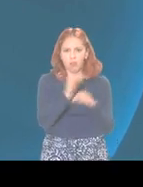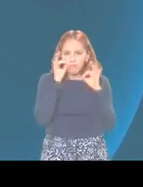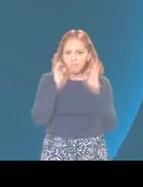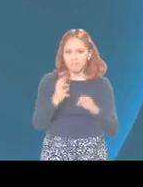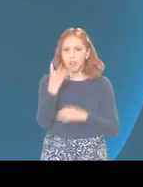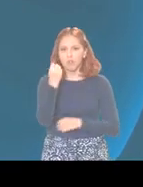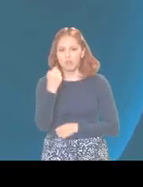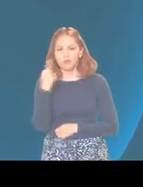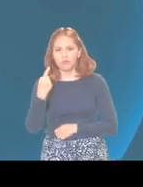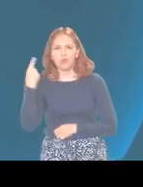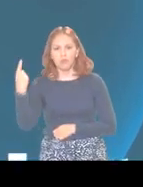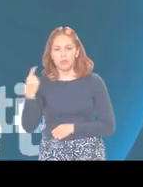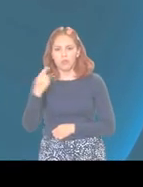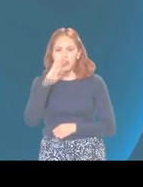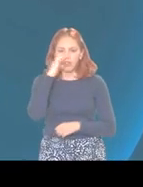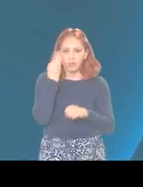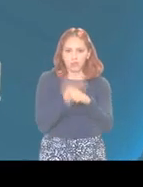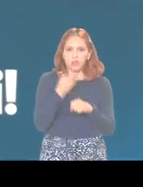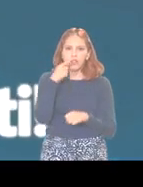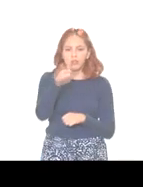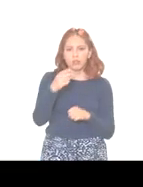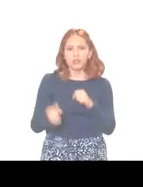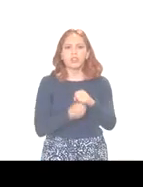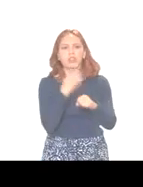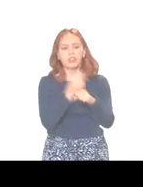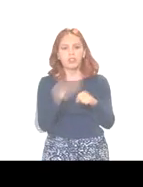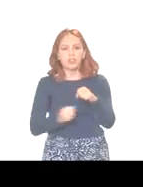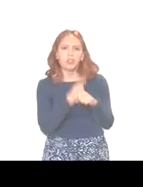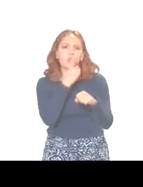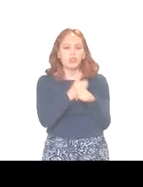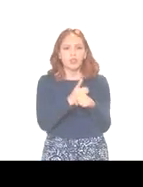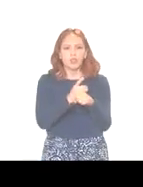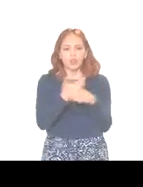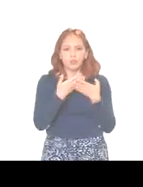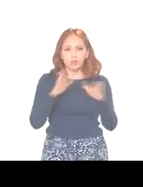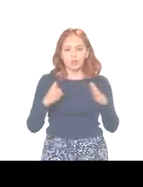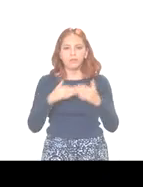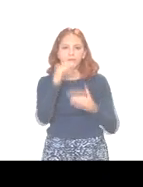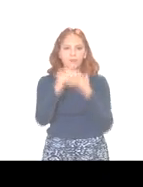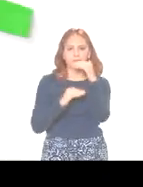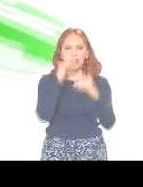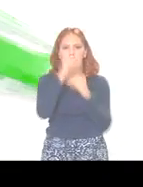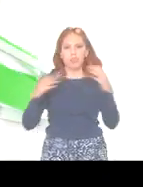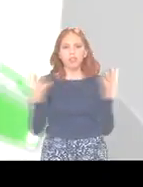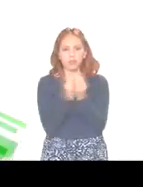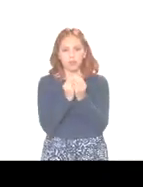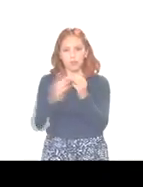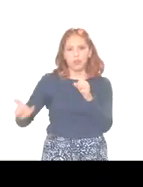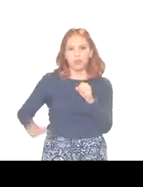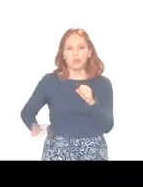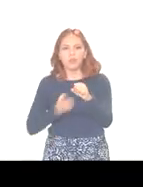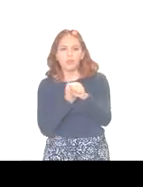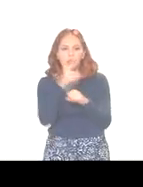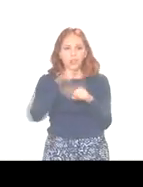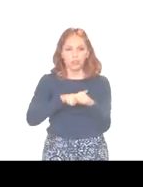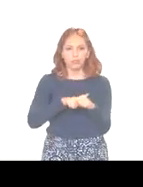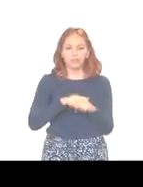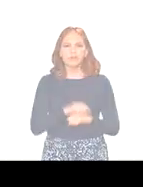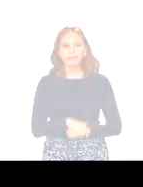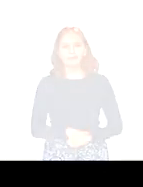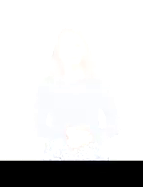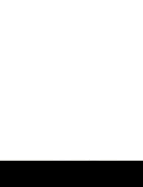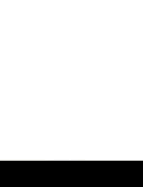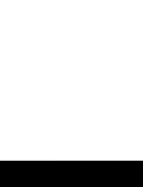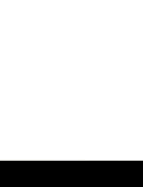efectividad del 911 dependerá de ti. Secretaría de Seguridad Pública. Prosperemos juntos. Gobierno